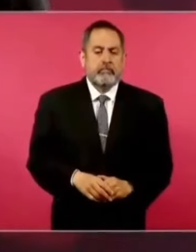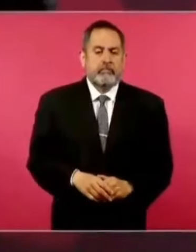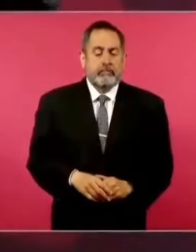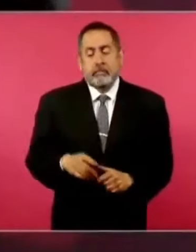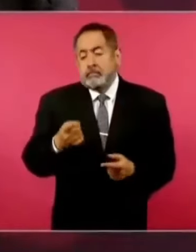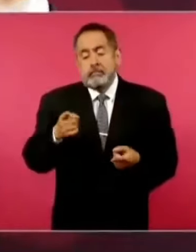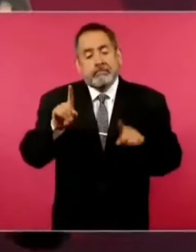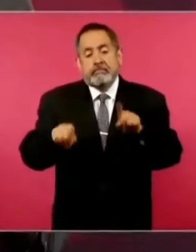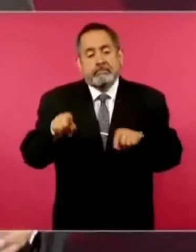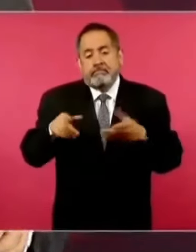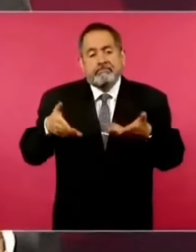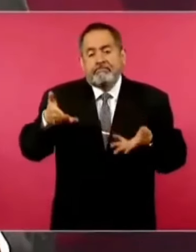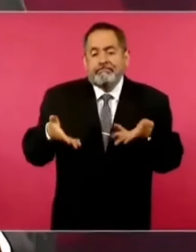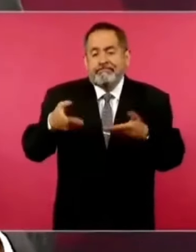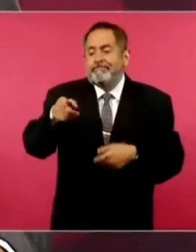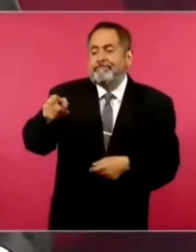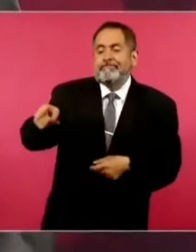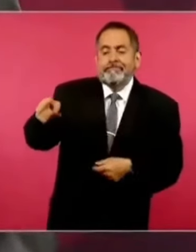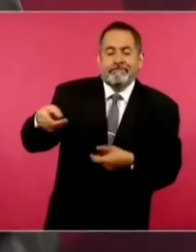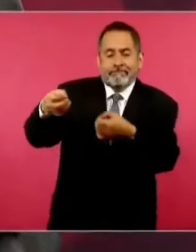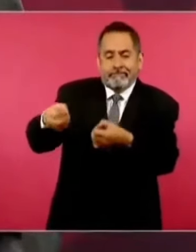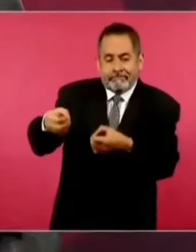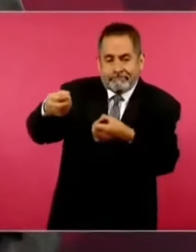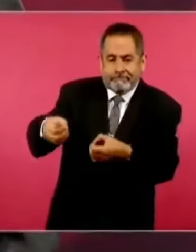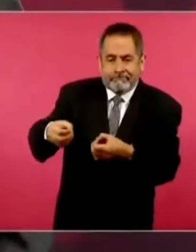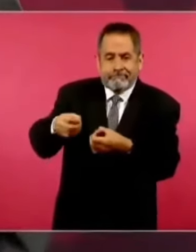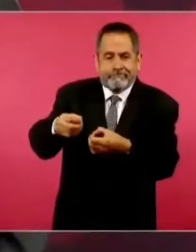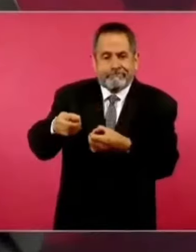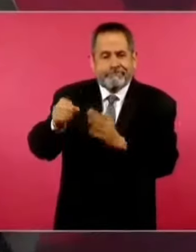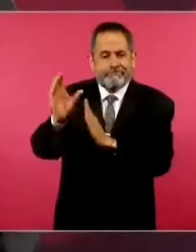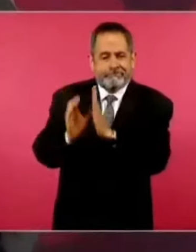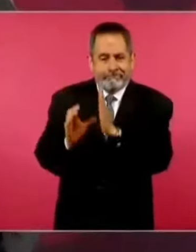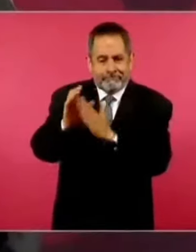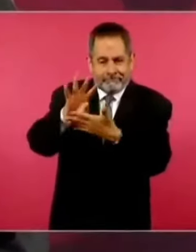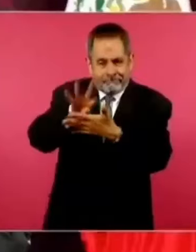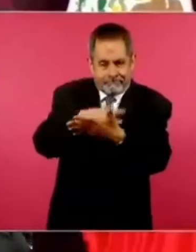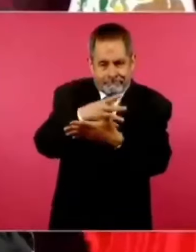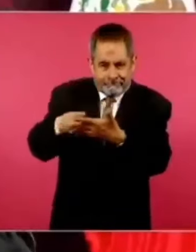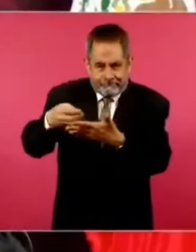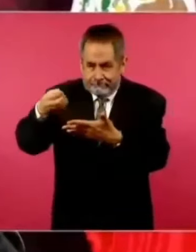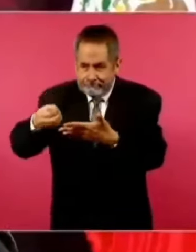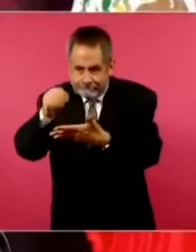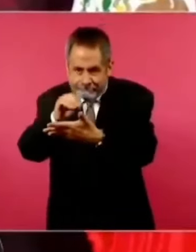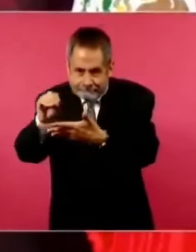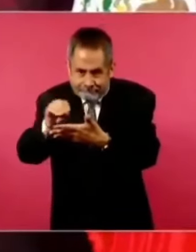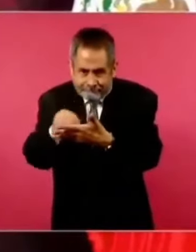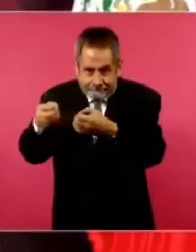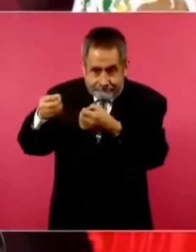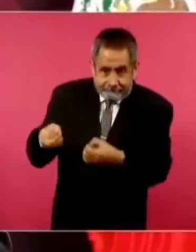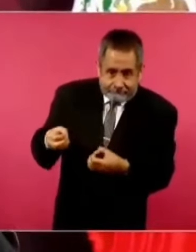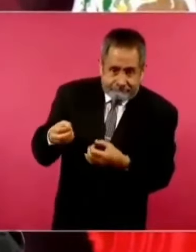Dependiendo de sus compromisos, de su agenda,